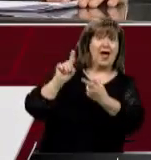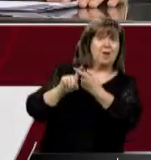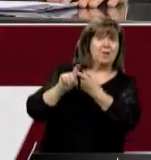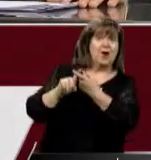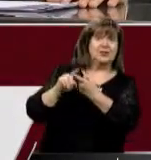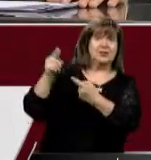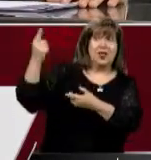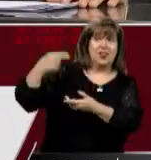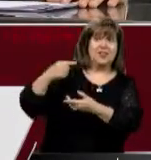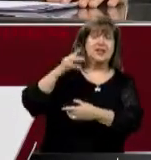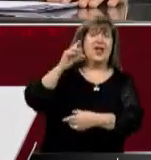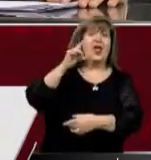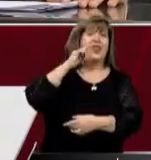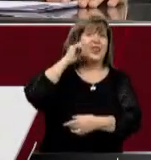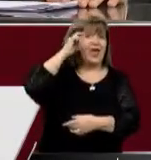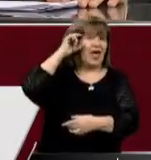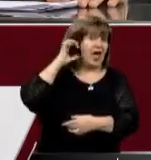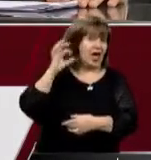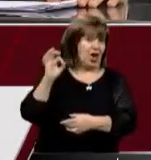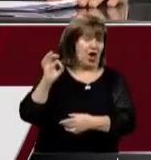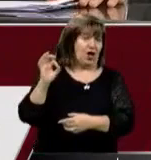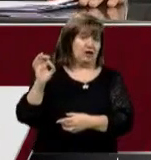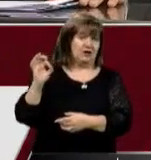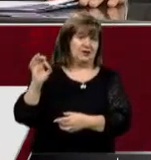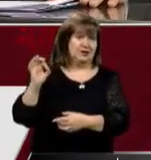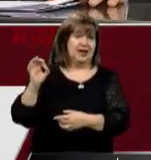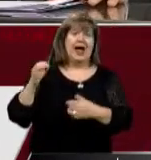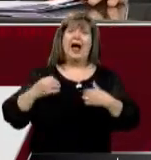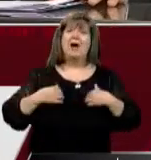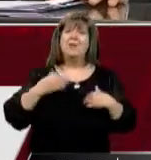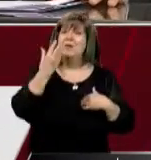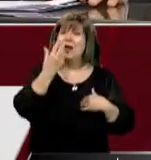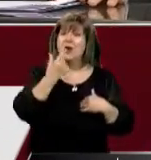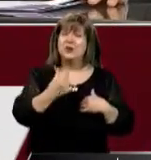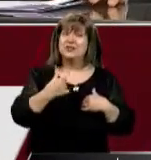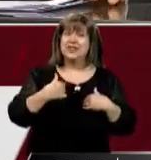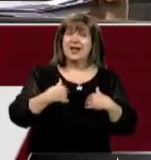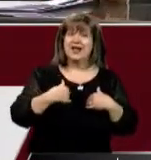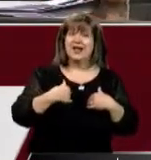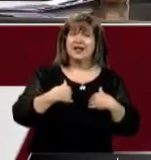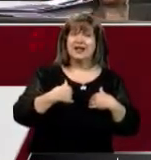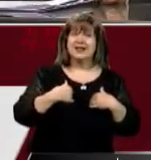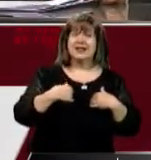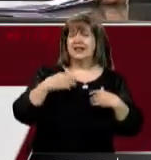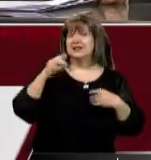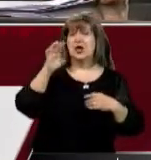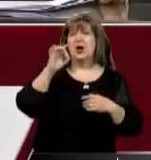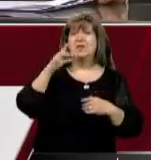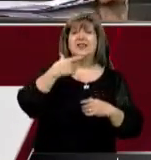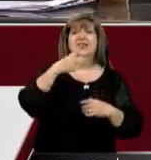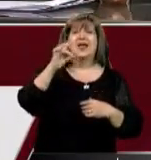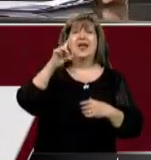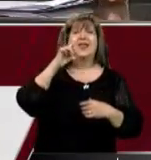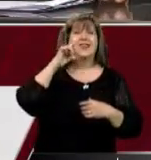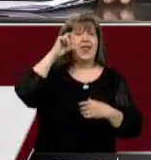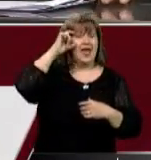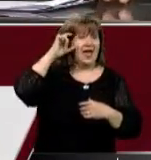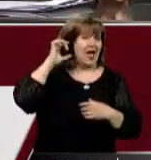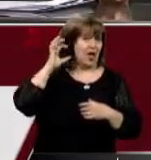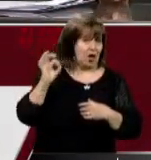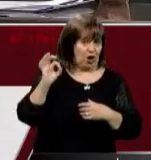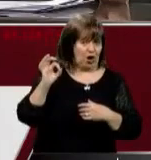decidió Diego. Ah, fanáticos más, A mí bueno. me gustaba simplemente Diego. Sí, qué Pero